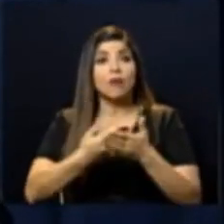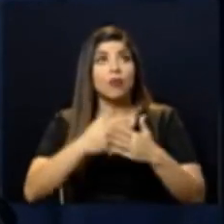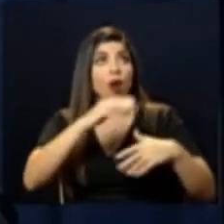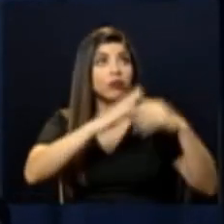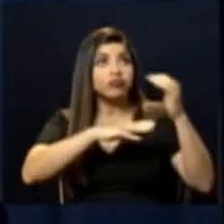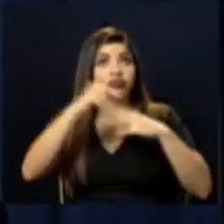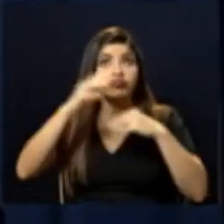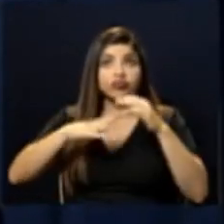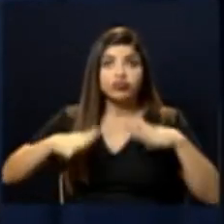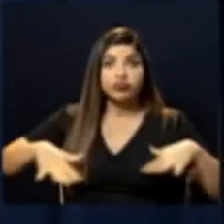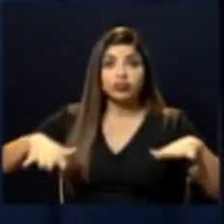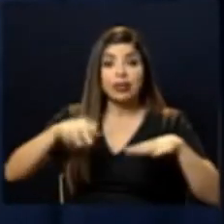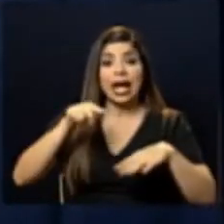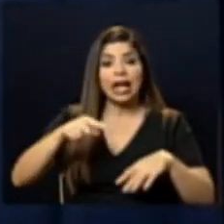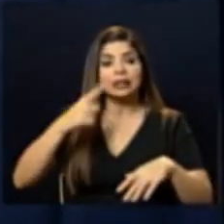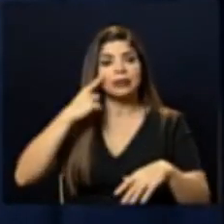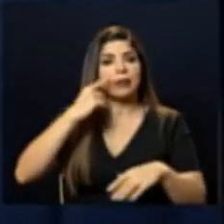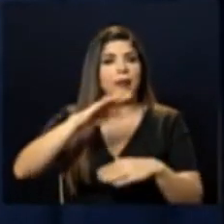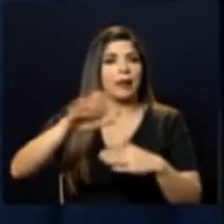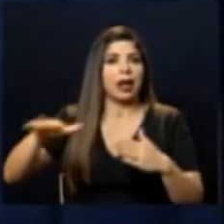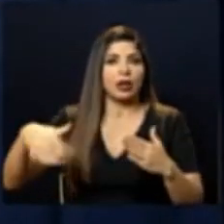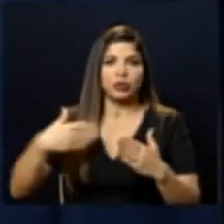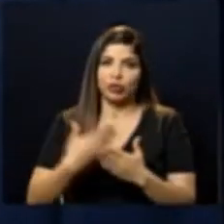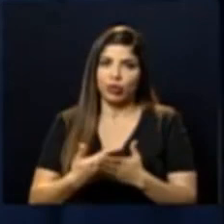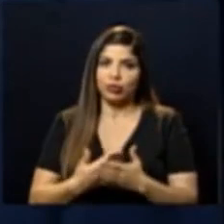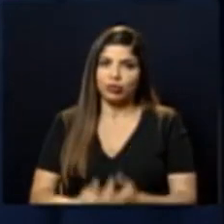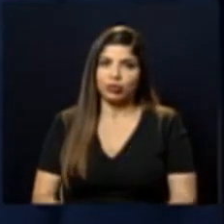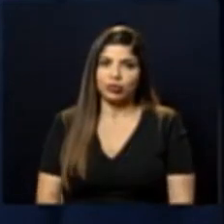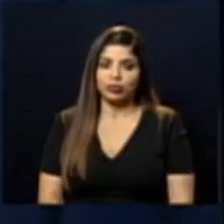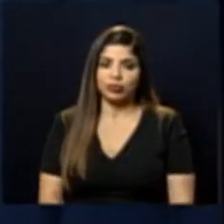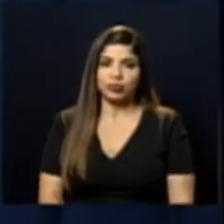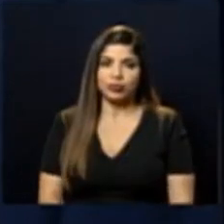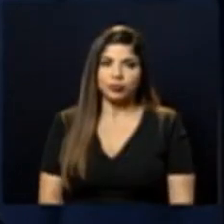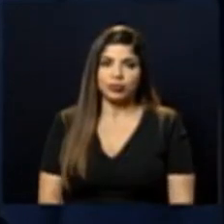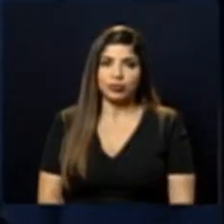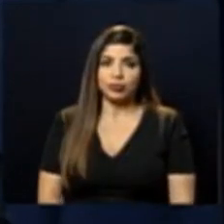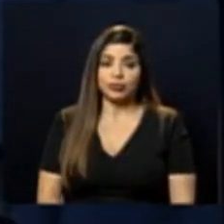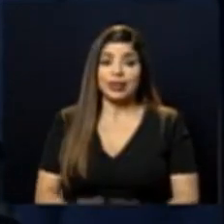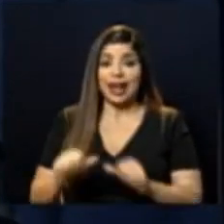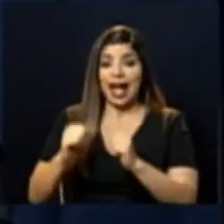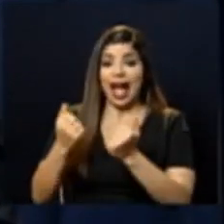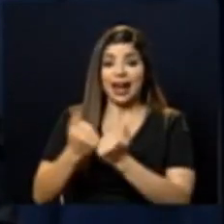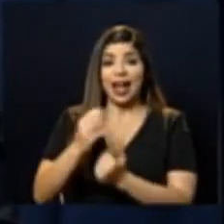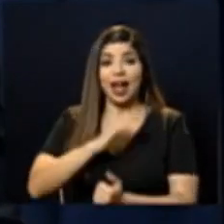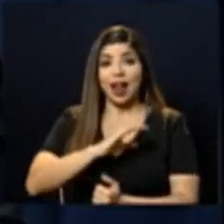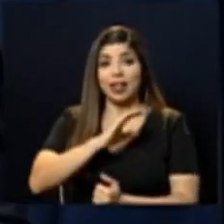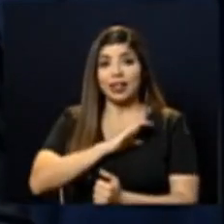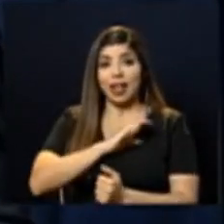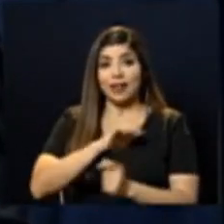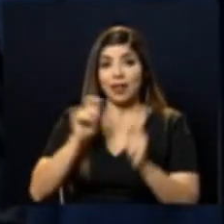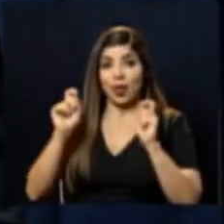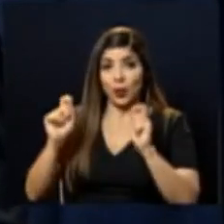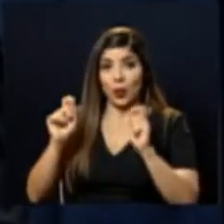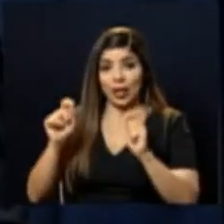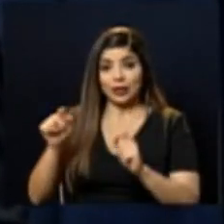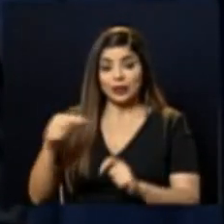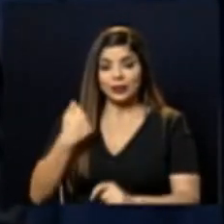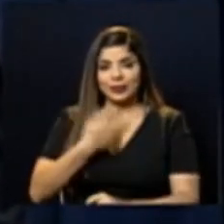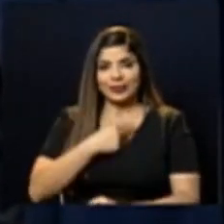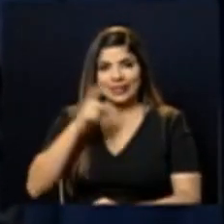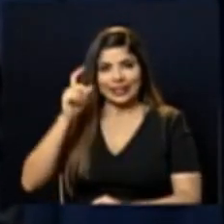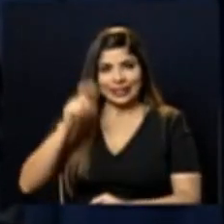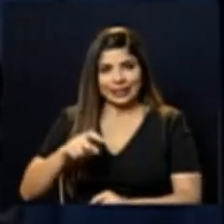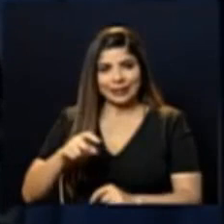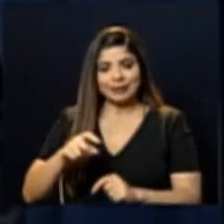infraestructura, y esto para todas y todos. En el área de calidad educativa, debemos